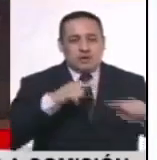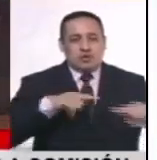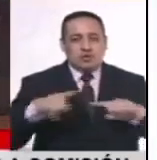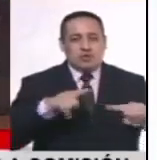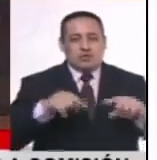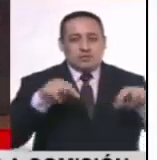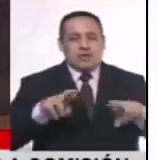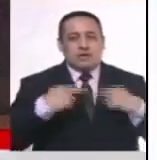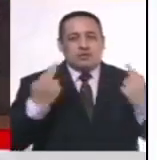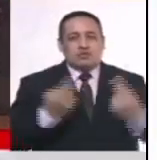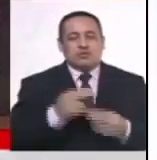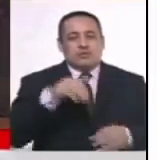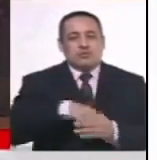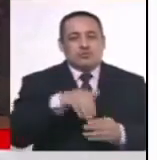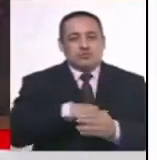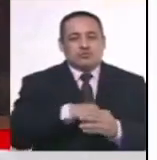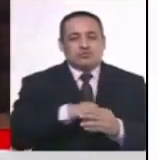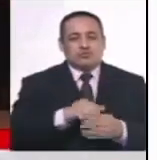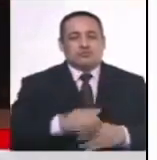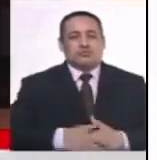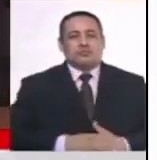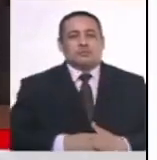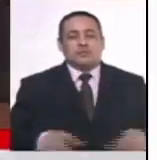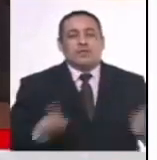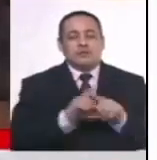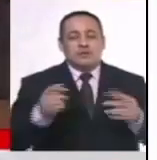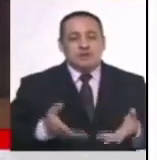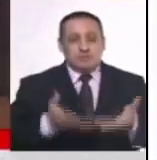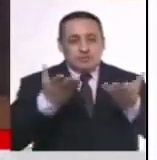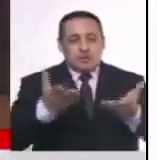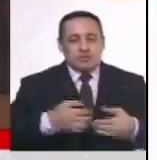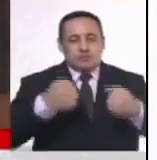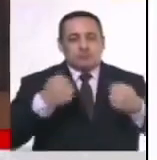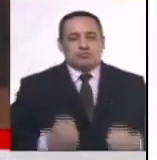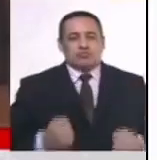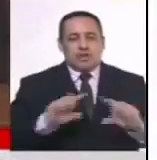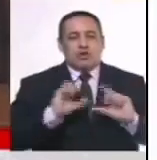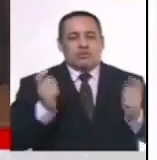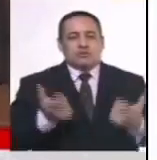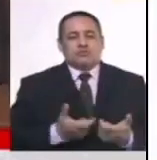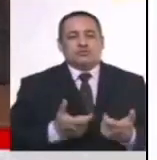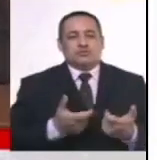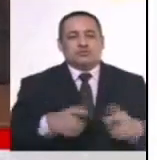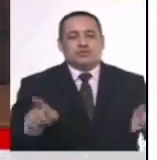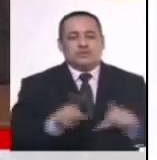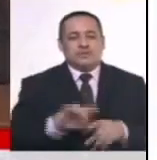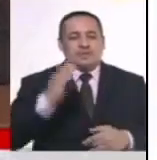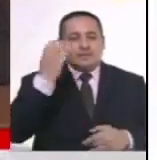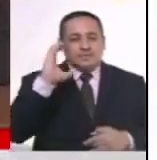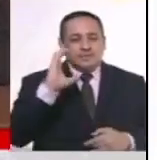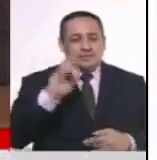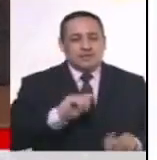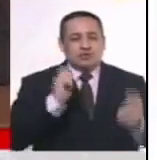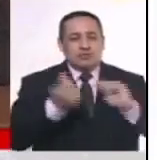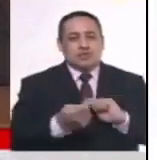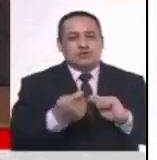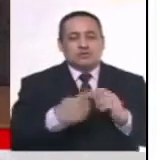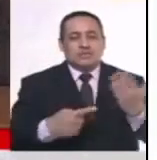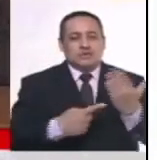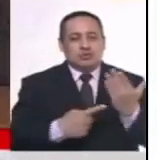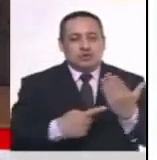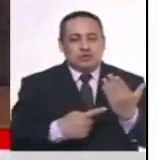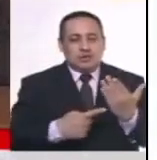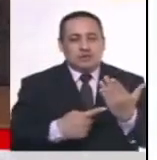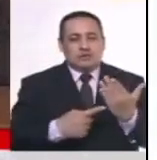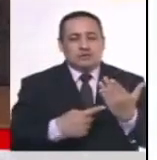acto eleccionario. Declaro instalada la Comisión de Ciencia, Innovación y